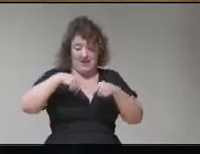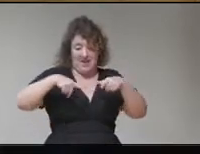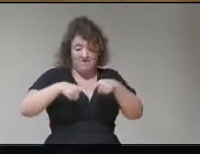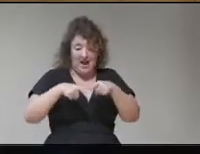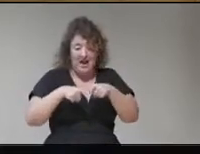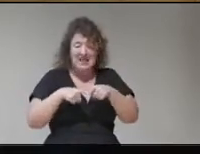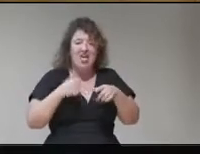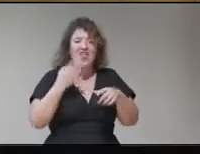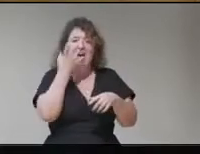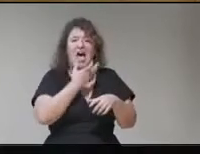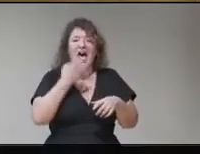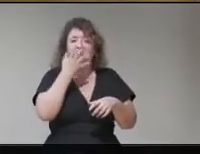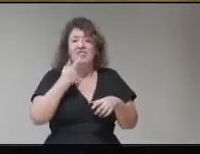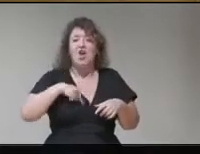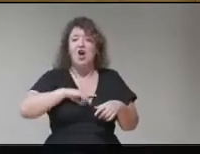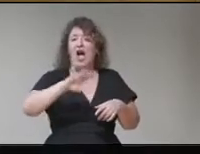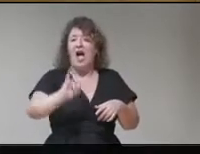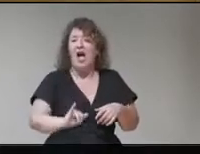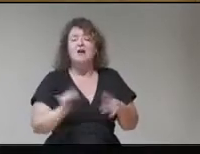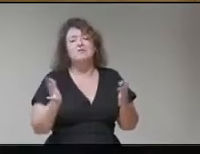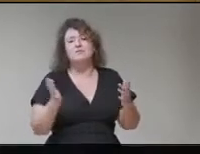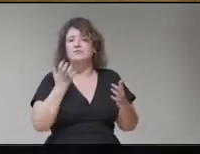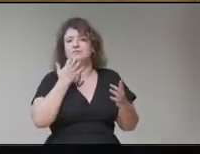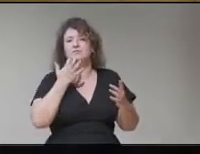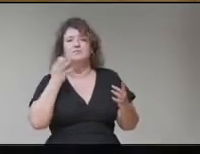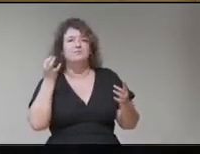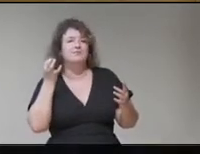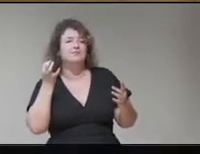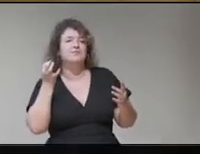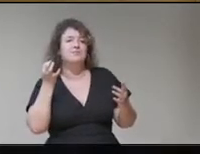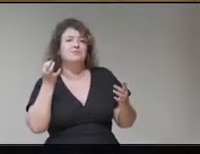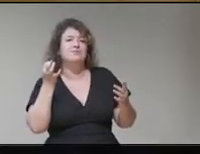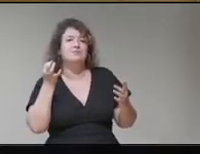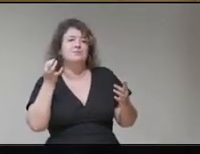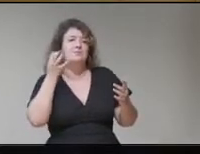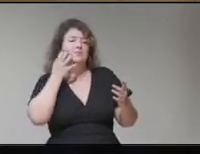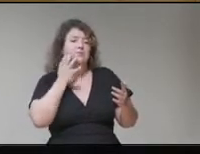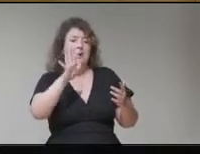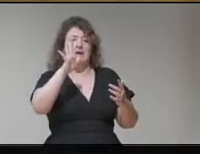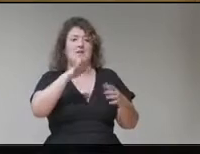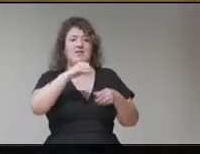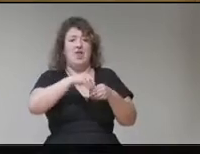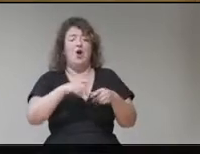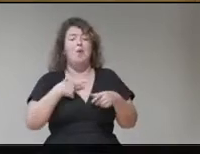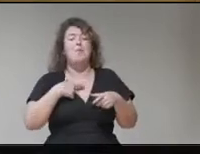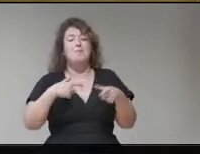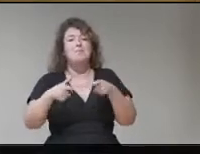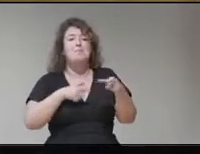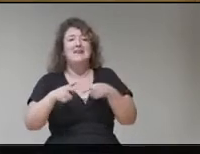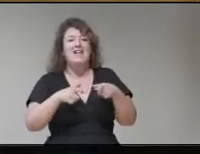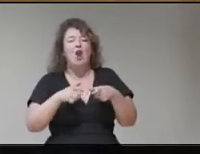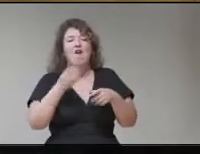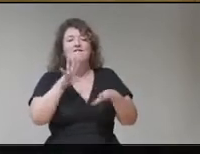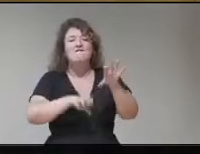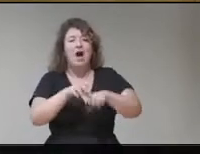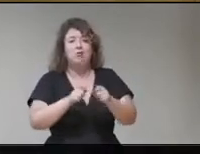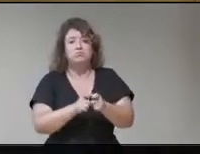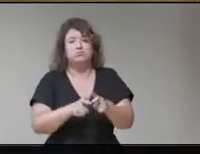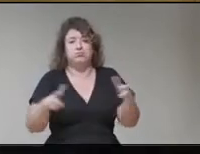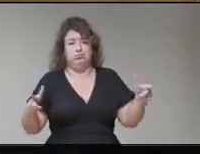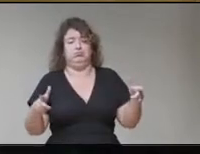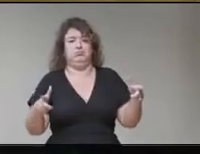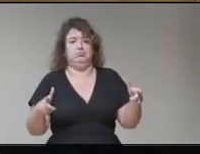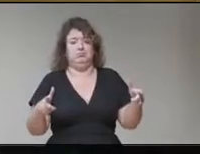esa acidez que tenemos, son inhóspitas para el desarrollo de los bacteriófagos. Más os voy a decir, no